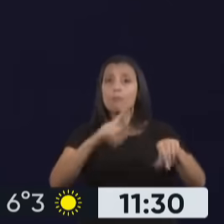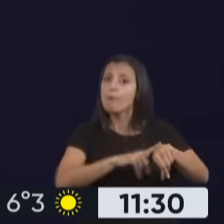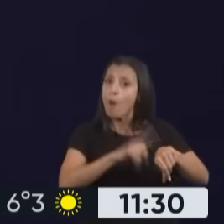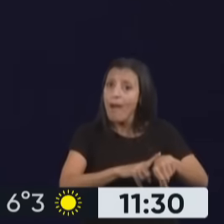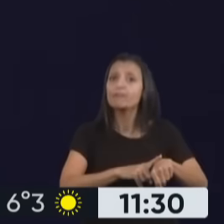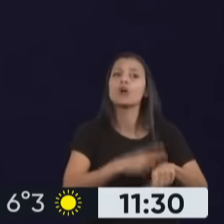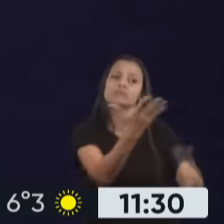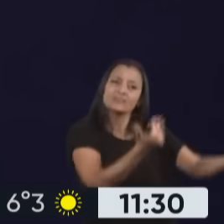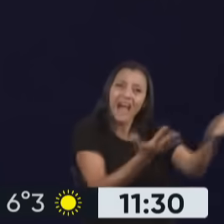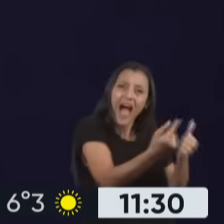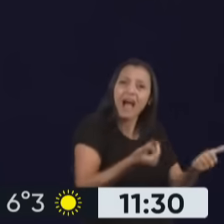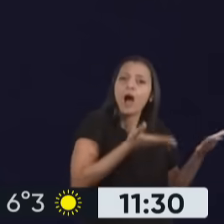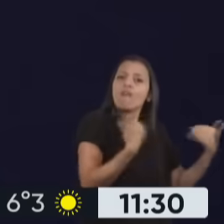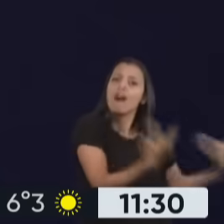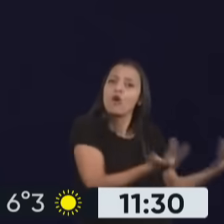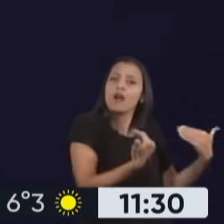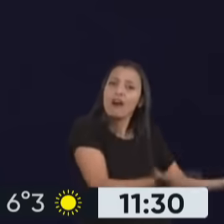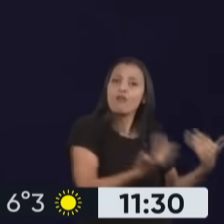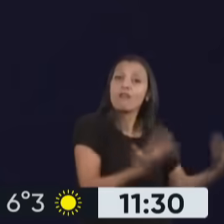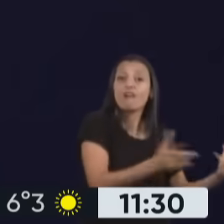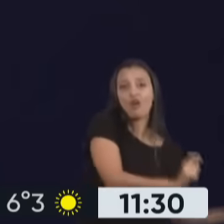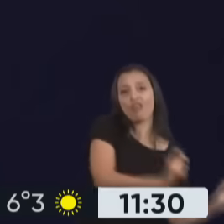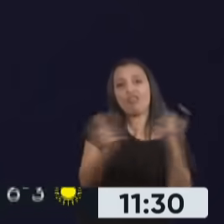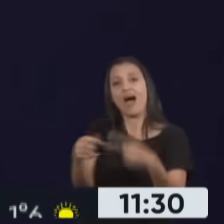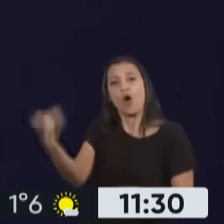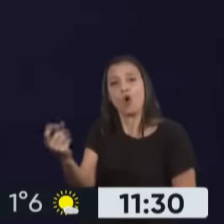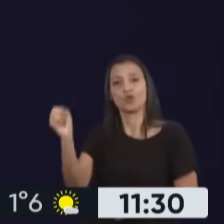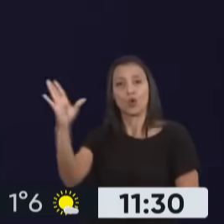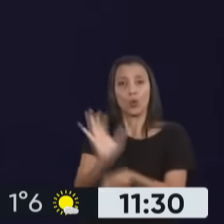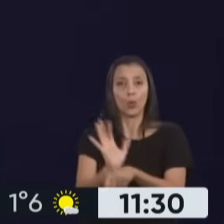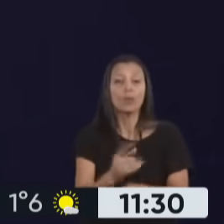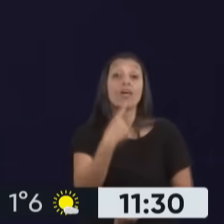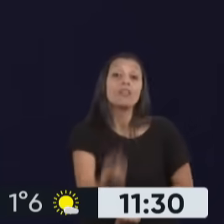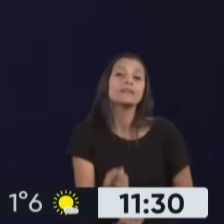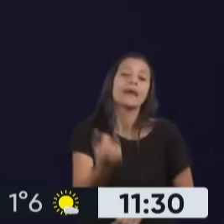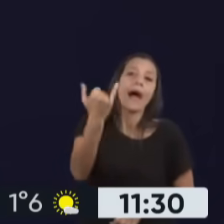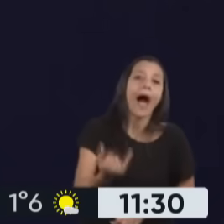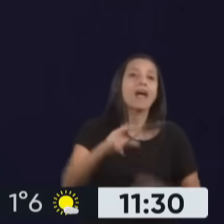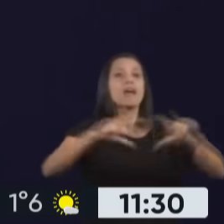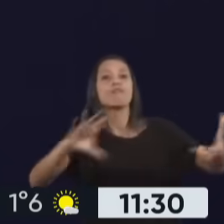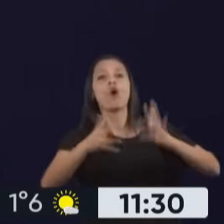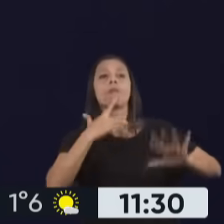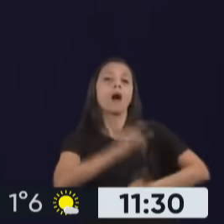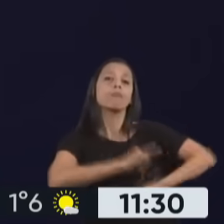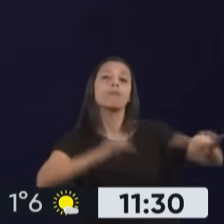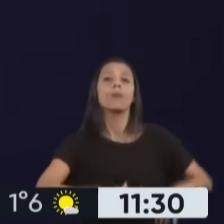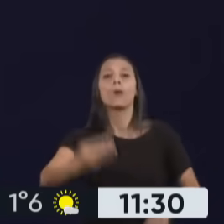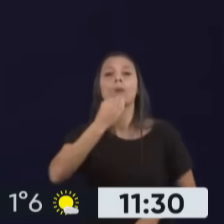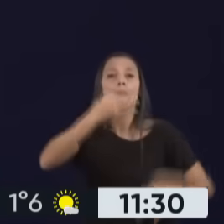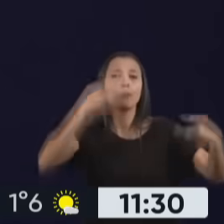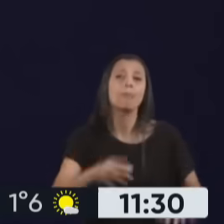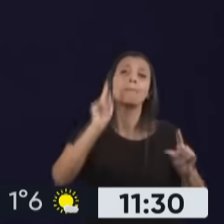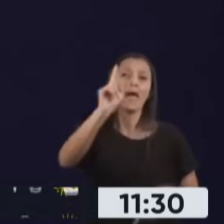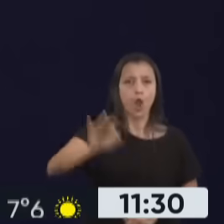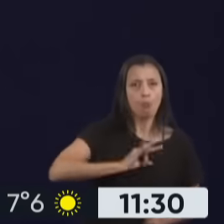de quita de privilegios que está llevando adelante el Gobierno Nacional. Detrás de un nombre bien intencionado, durante muchos años los argentinos